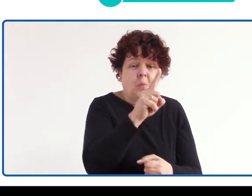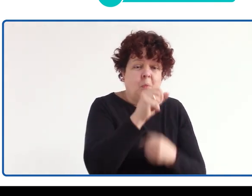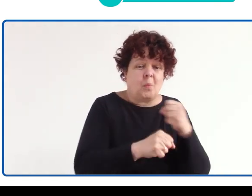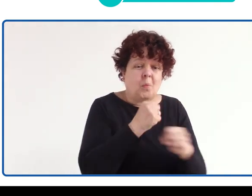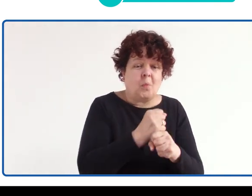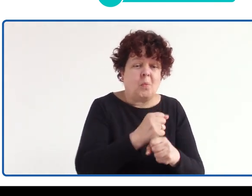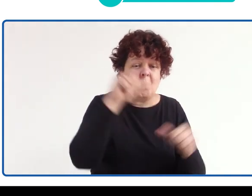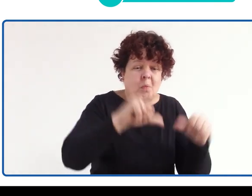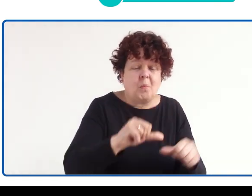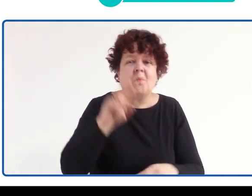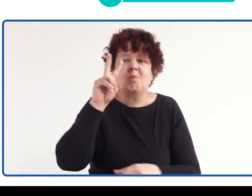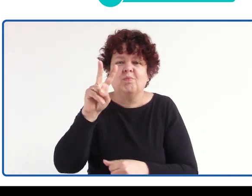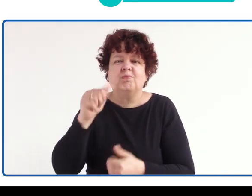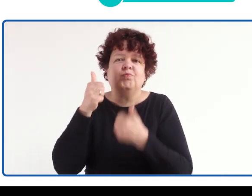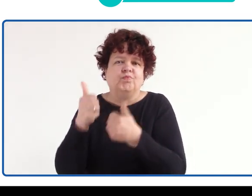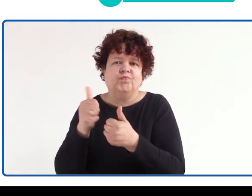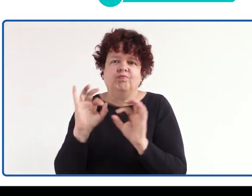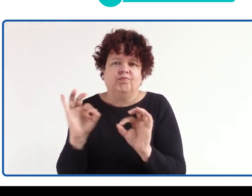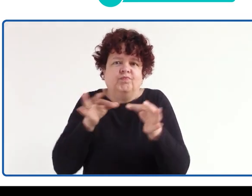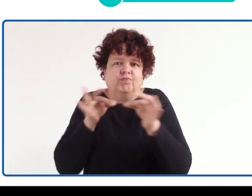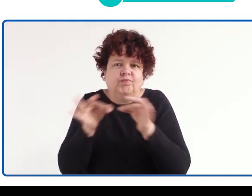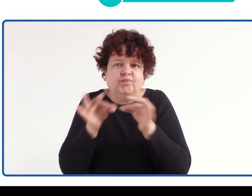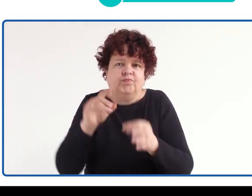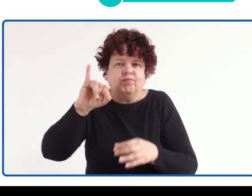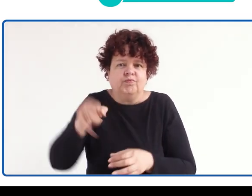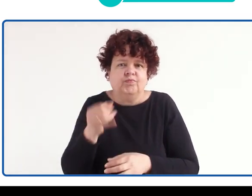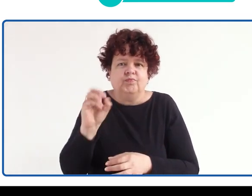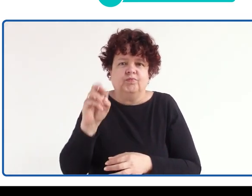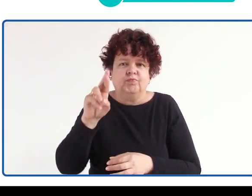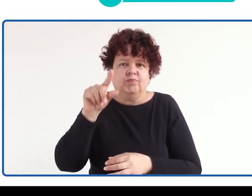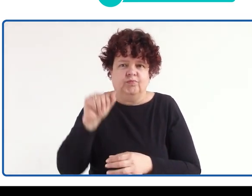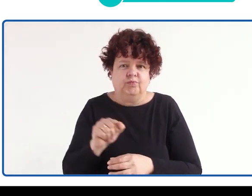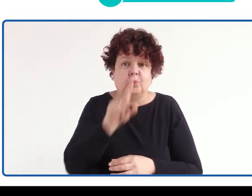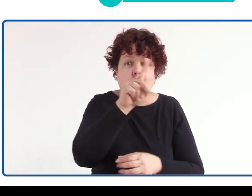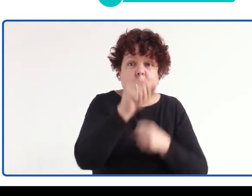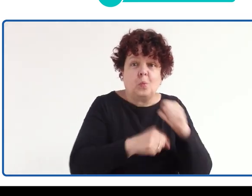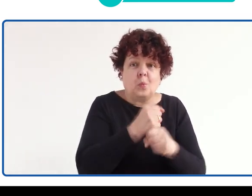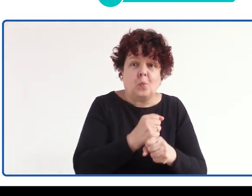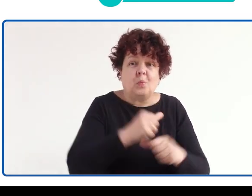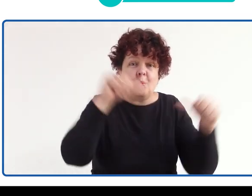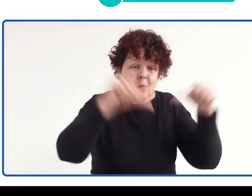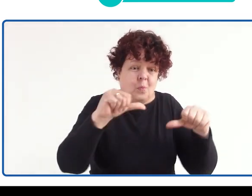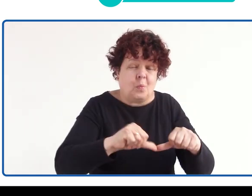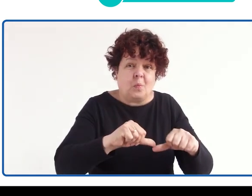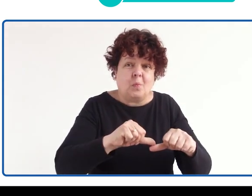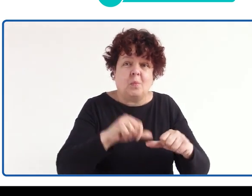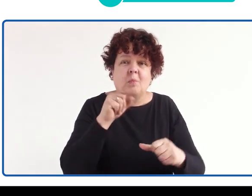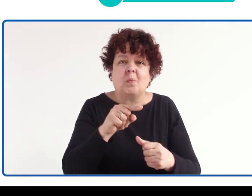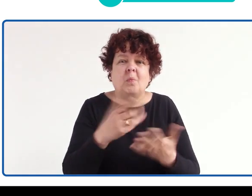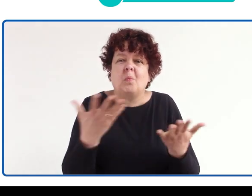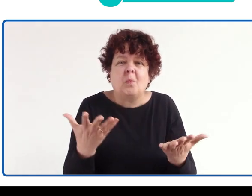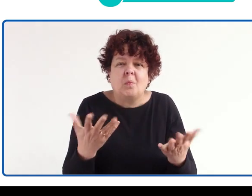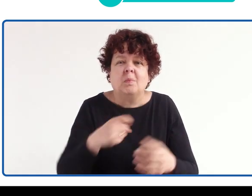uno cada 2 años. Explica Jorge. Un año malo tiene lugar cuando